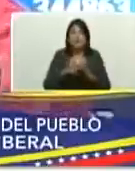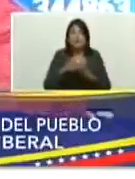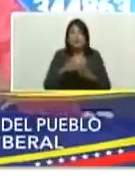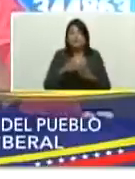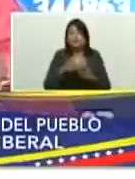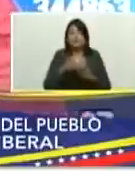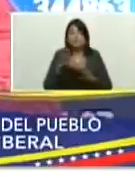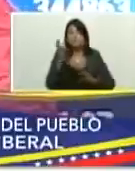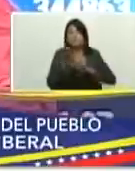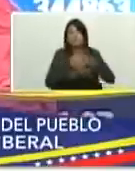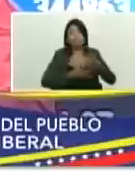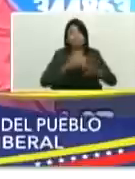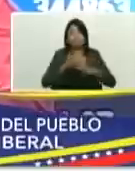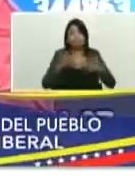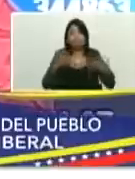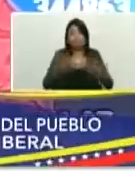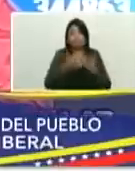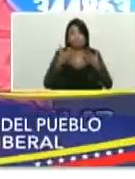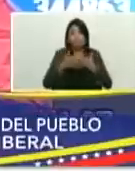una verdadera guerra.